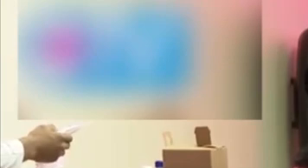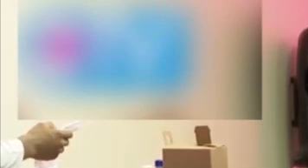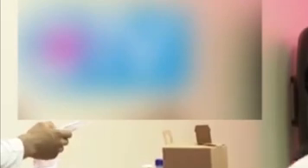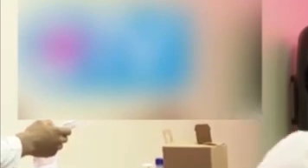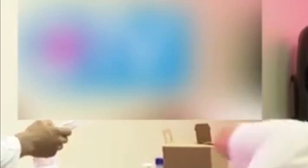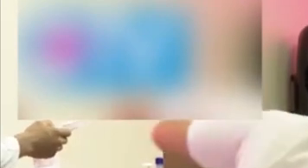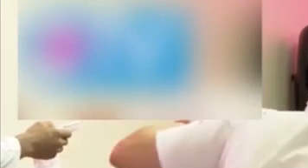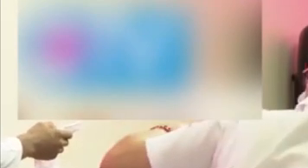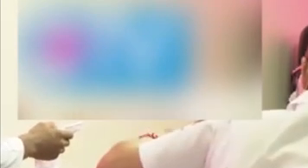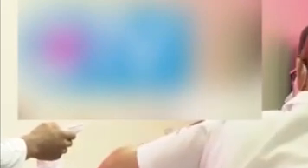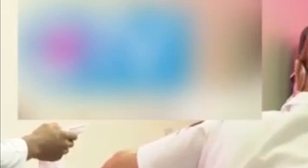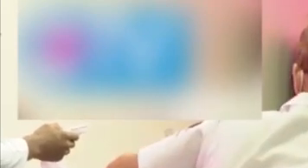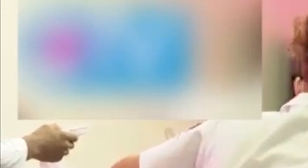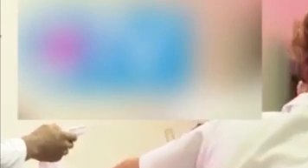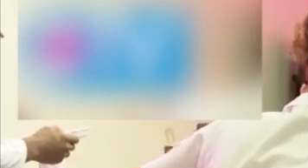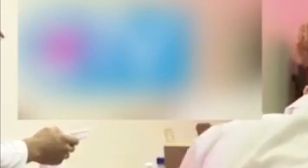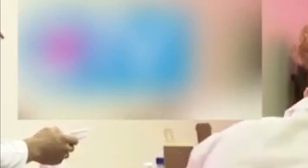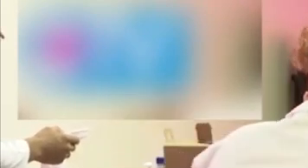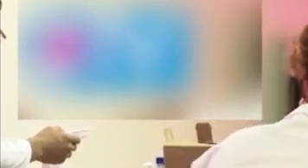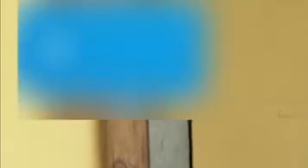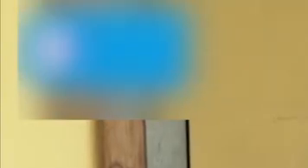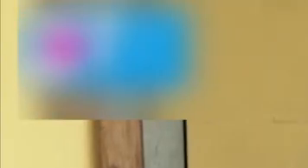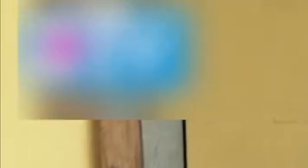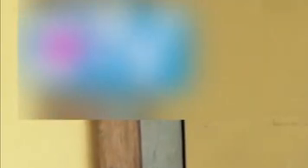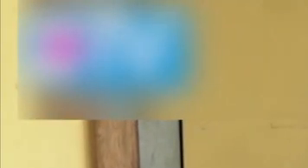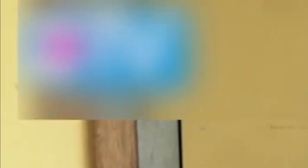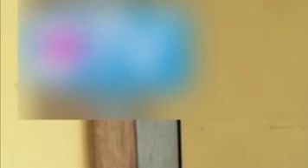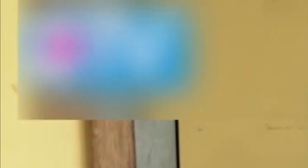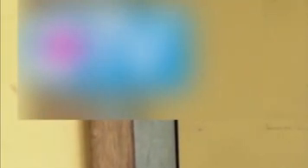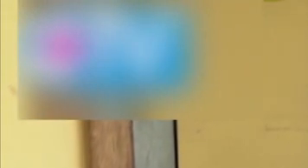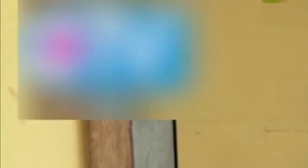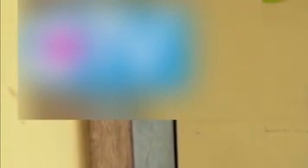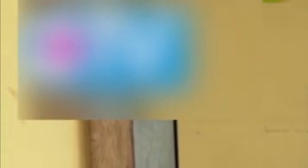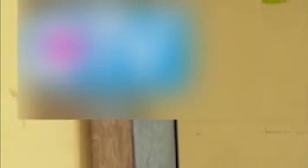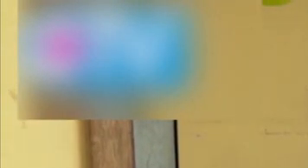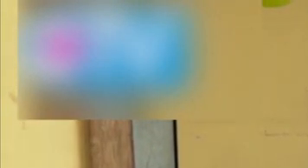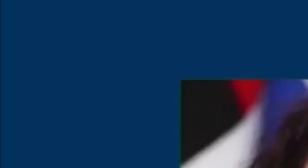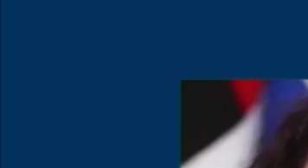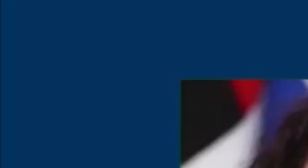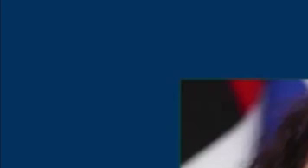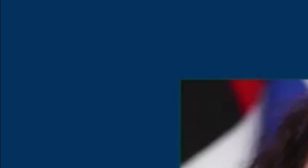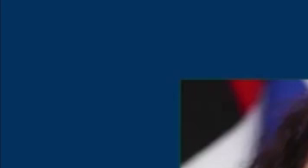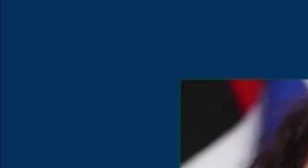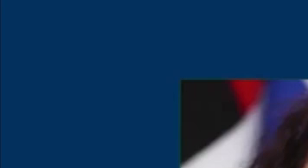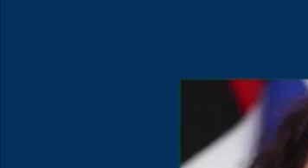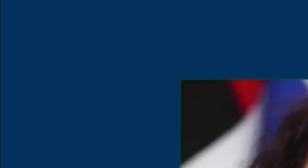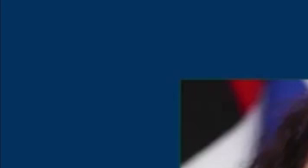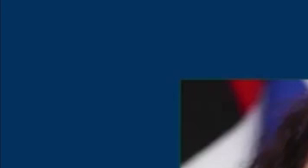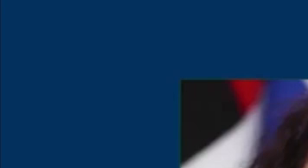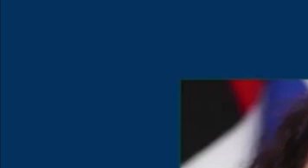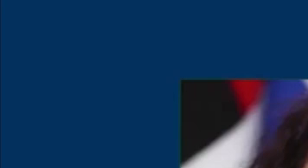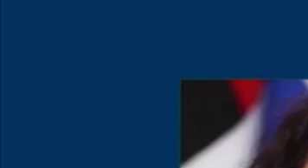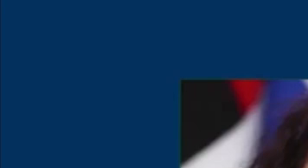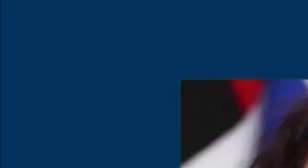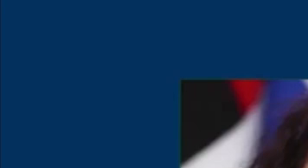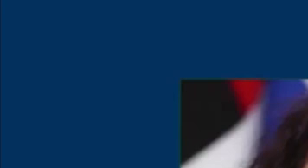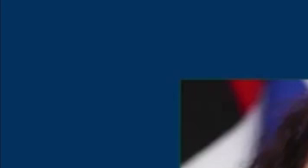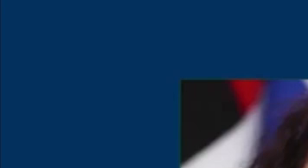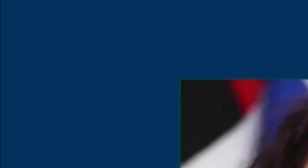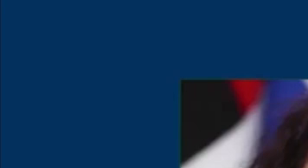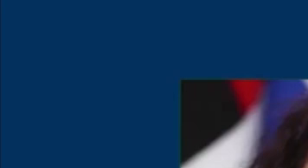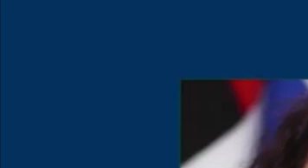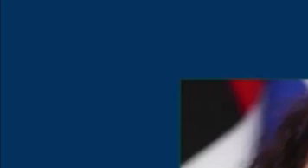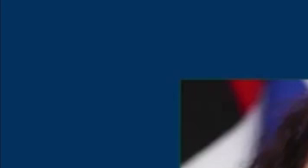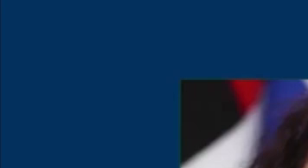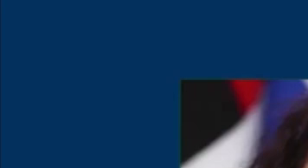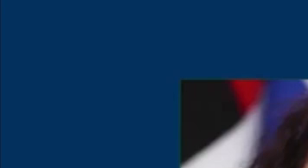refuerzos de verdad admirables desde la 1 de la mañana vacunando, y los esfuerzos de nuestro pueblo,